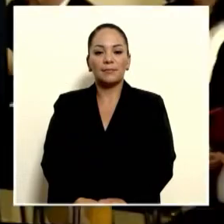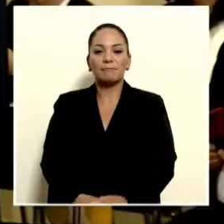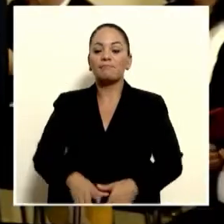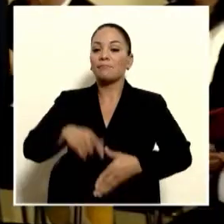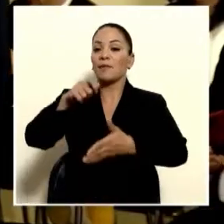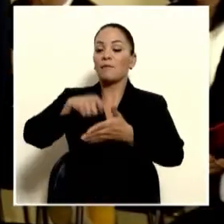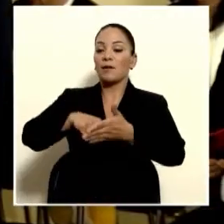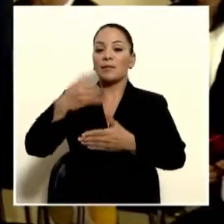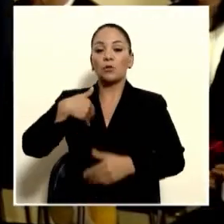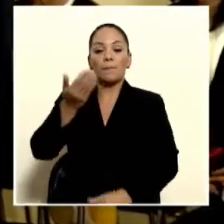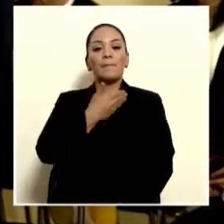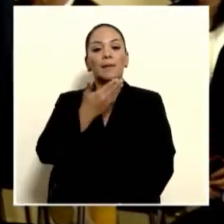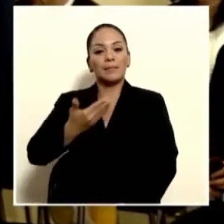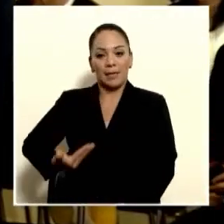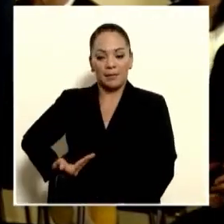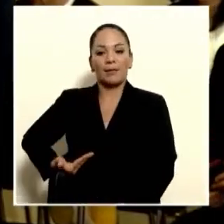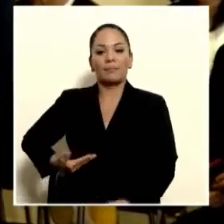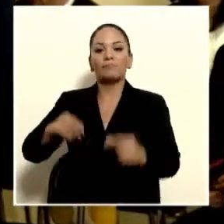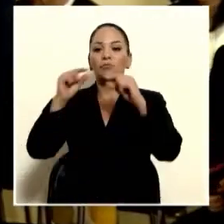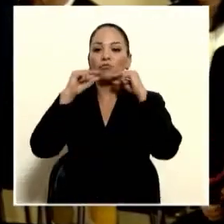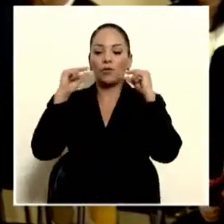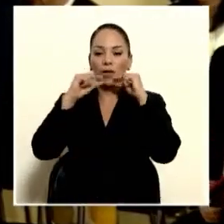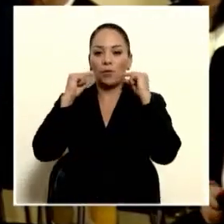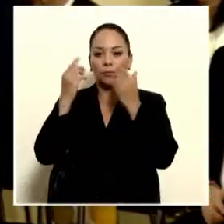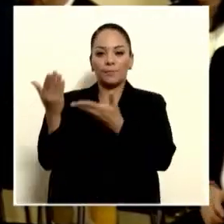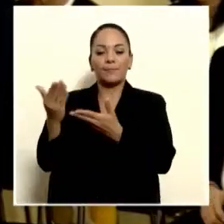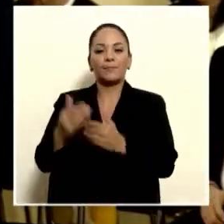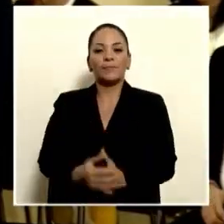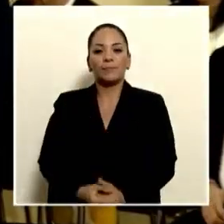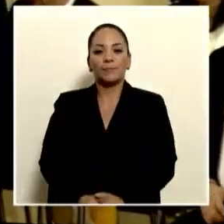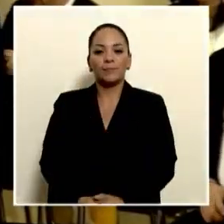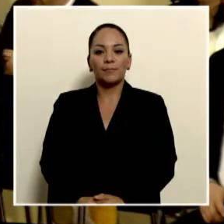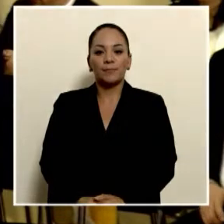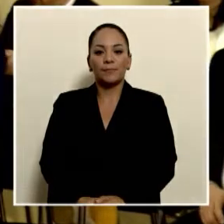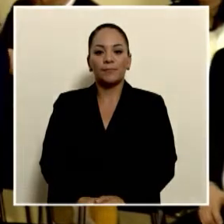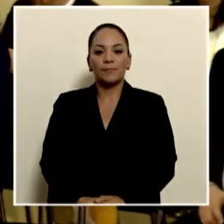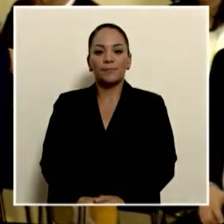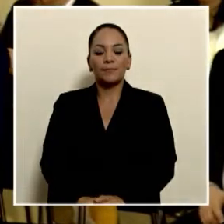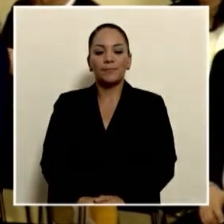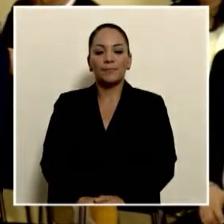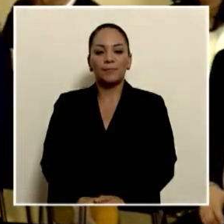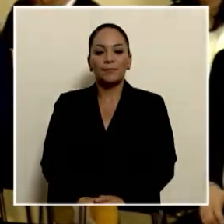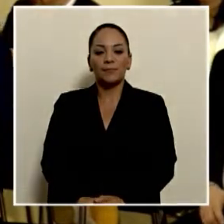Firma el señor presidente de la República, don Rodrigo Chávez Robles.